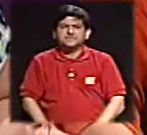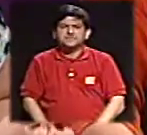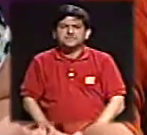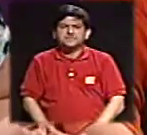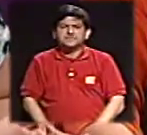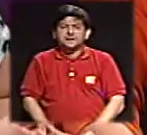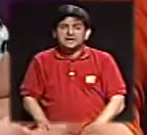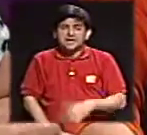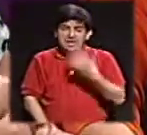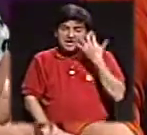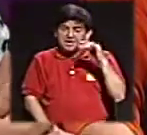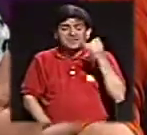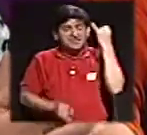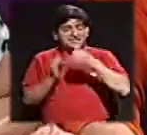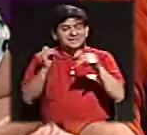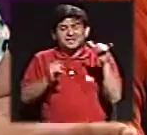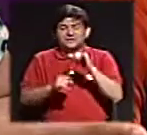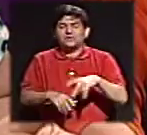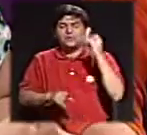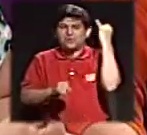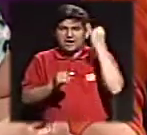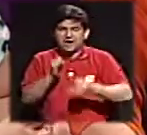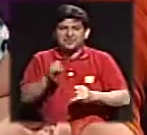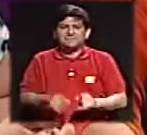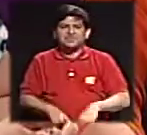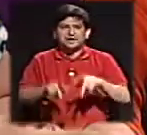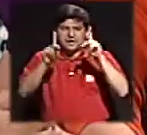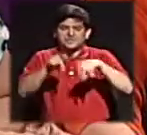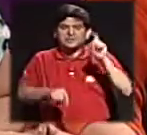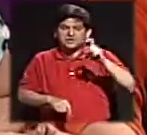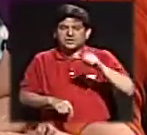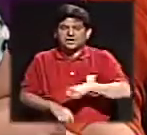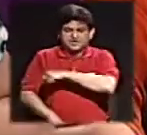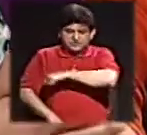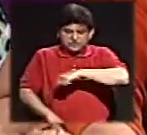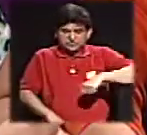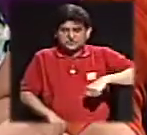la finalización fue similar también. Ella al final tuvieron que hacerle una cesárea,